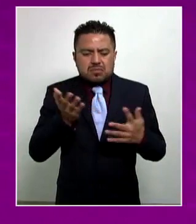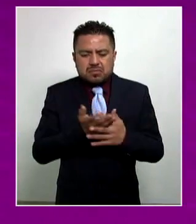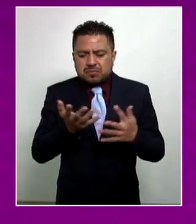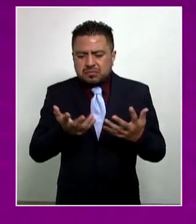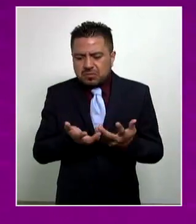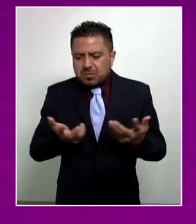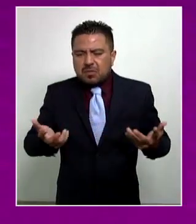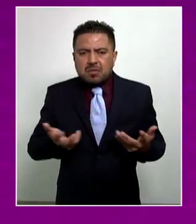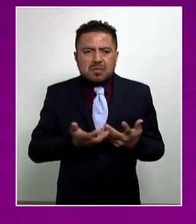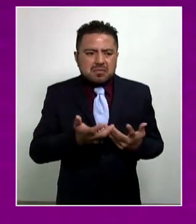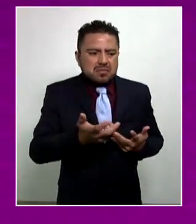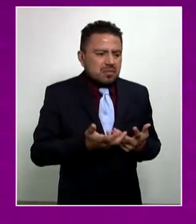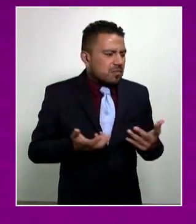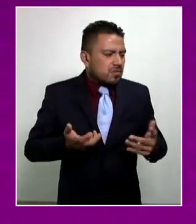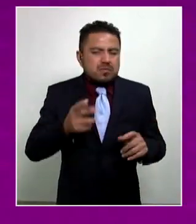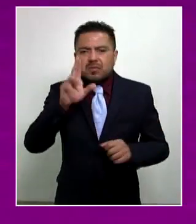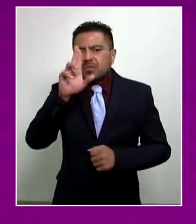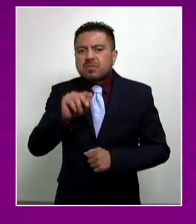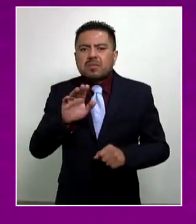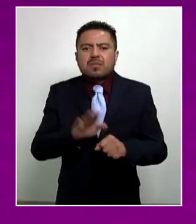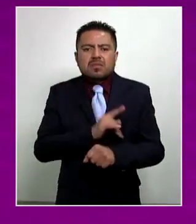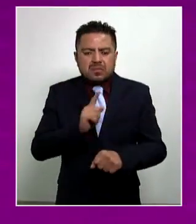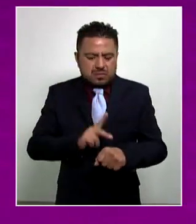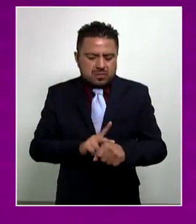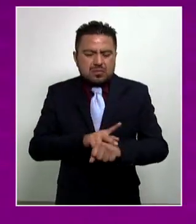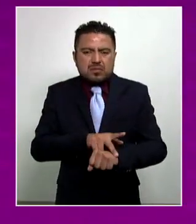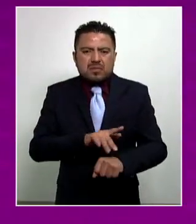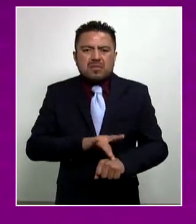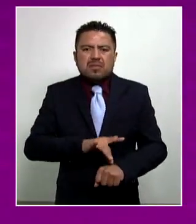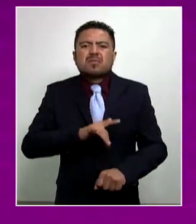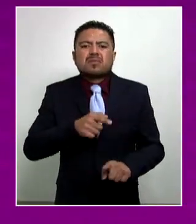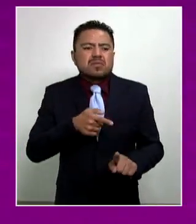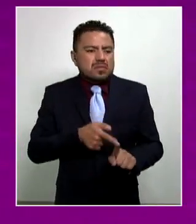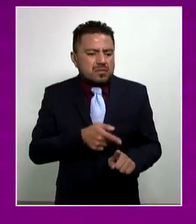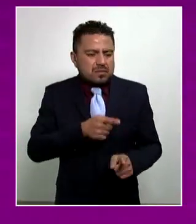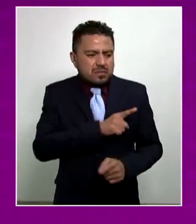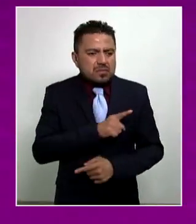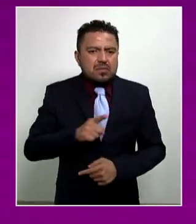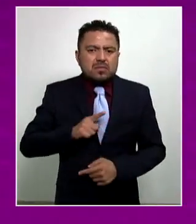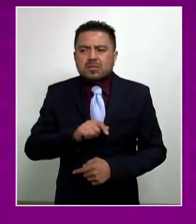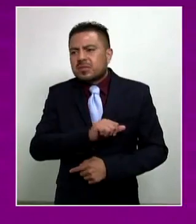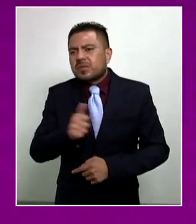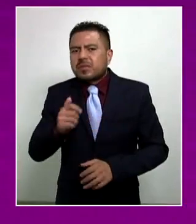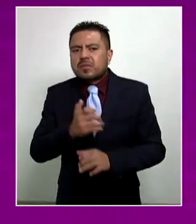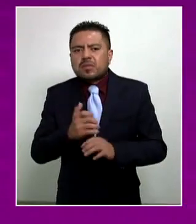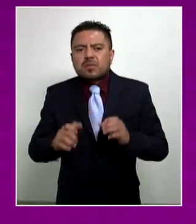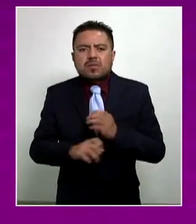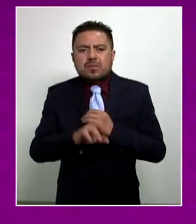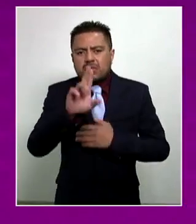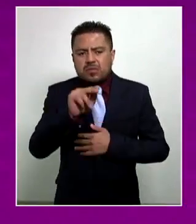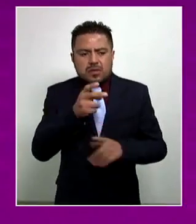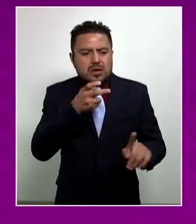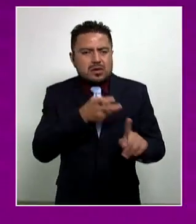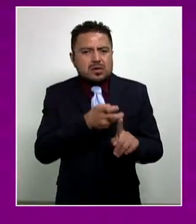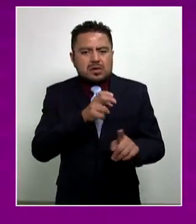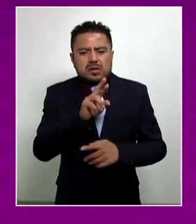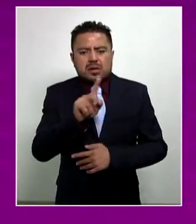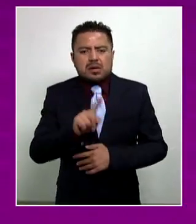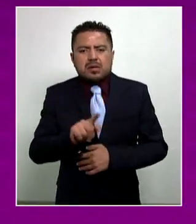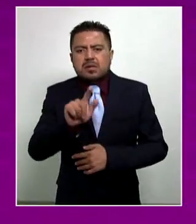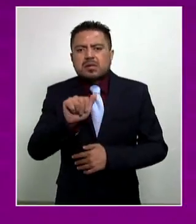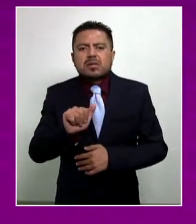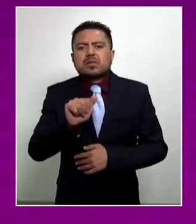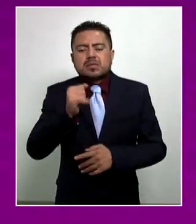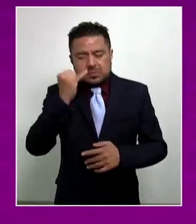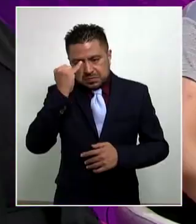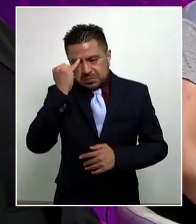razas, ¿no? O sea, esta diferencia en los tonos de piel que tenemos, pues se debe a otra cosa, no a esto que se llama raza. Pero bueno, parte de